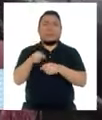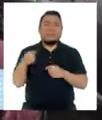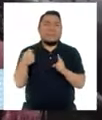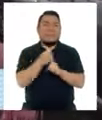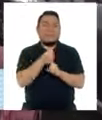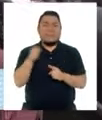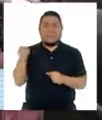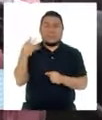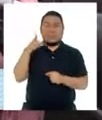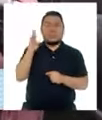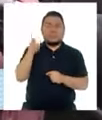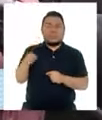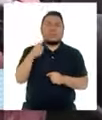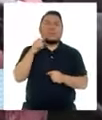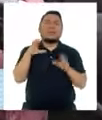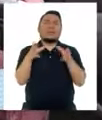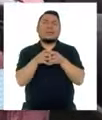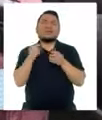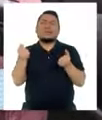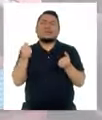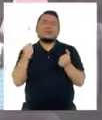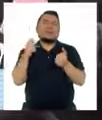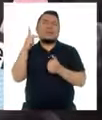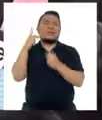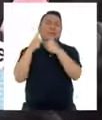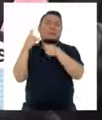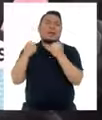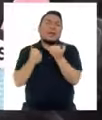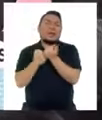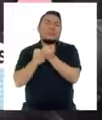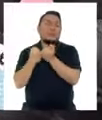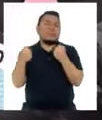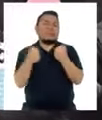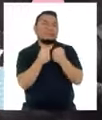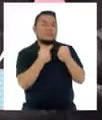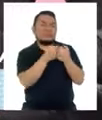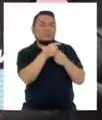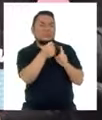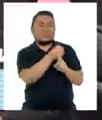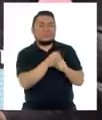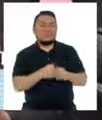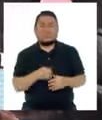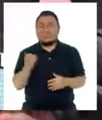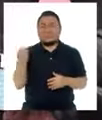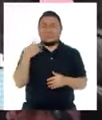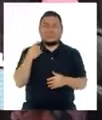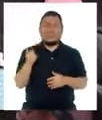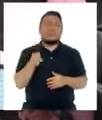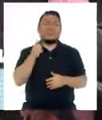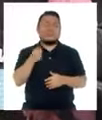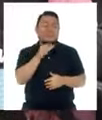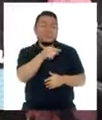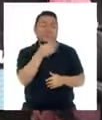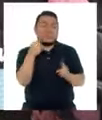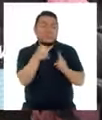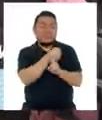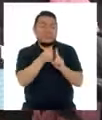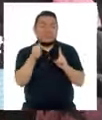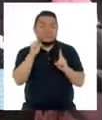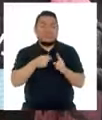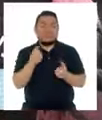que fanáticos de este fujimorismo. Efectivamente, este señor ha sido agredido, ¿no?